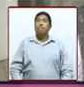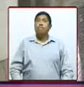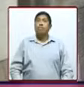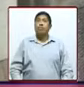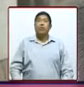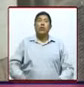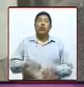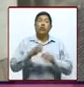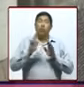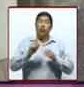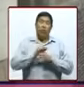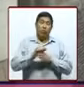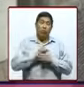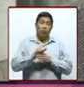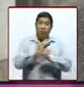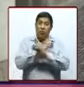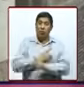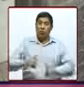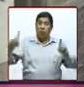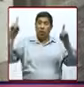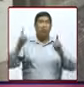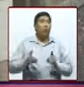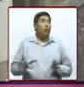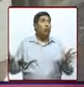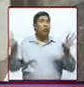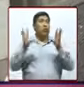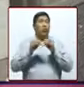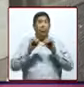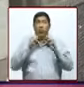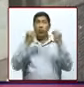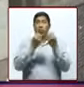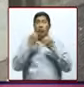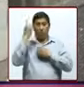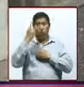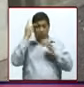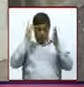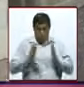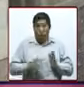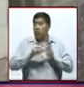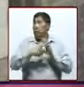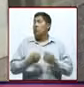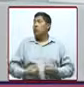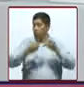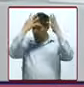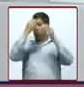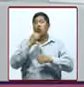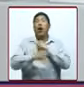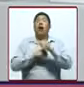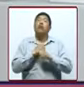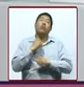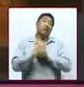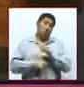Es un ejercicio democrático el que se han reunido las organizaciones políticas después de muchos años.